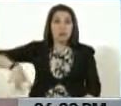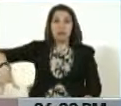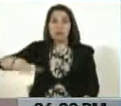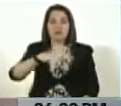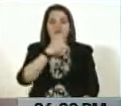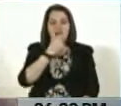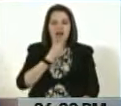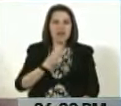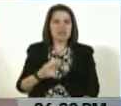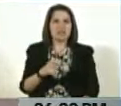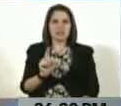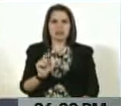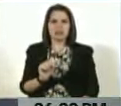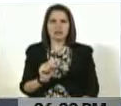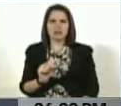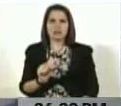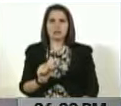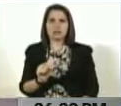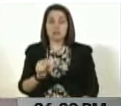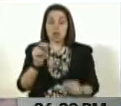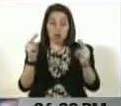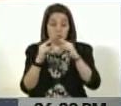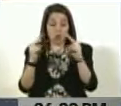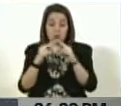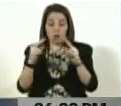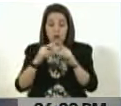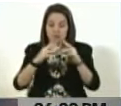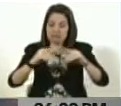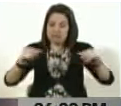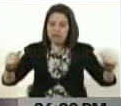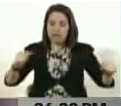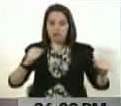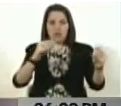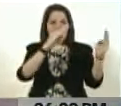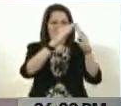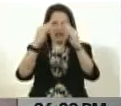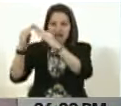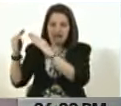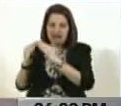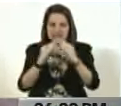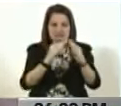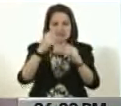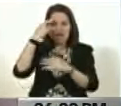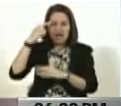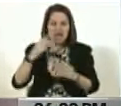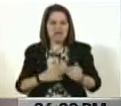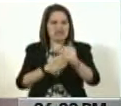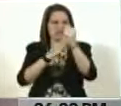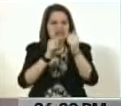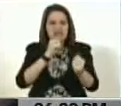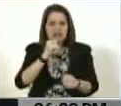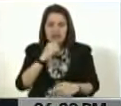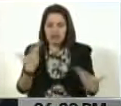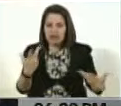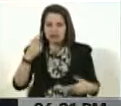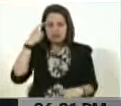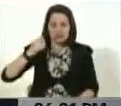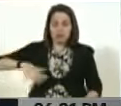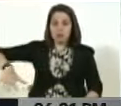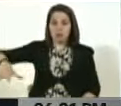¿Por qué? Porque el pueblo conoce su territorio, el pueblo conoce sus vecinos, el pueblo conoce sus líderes, el pueblo